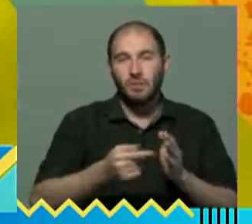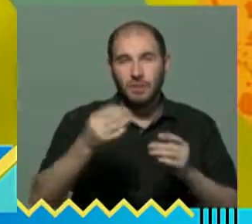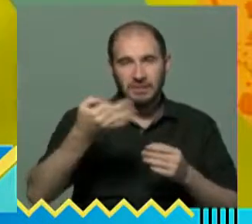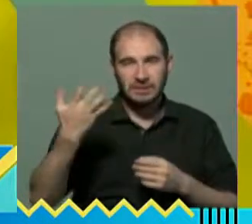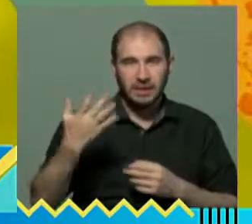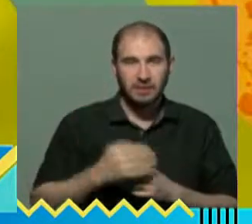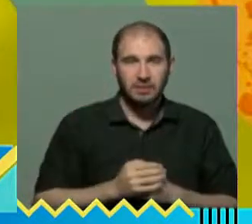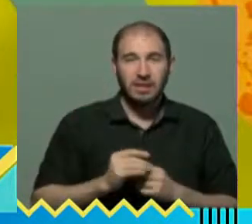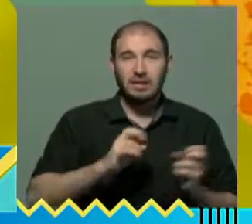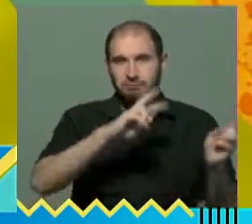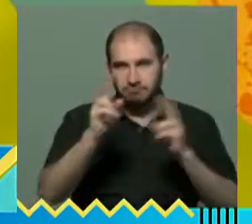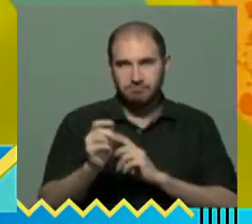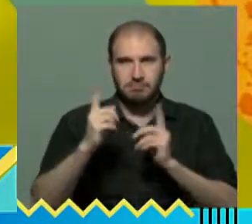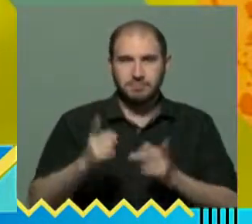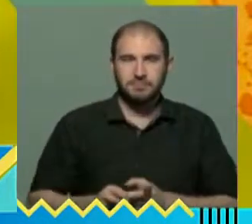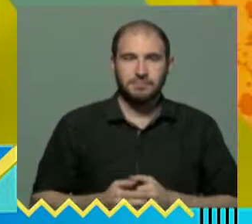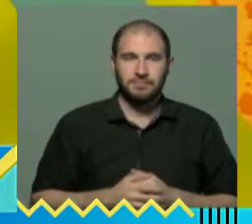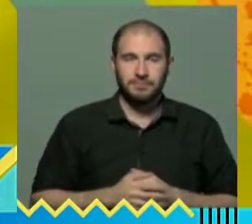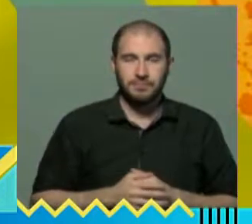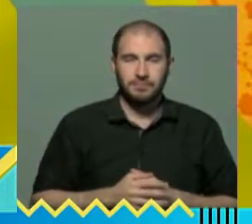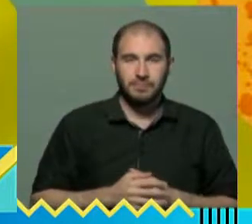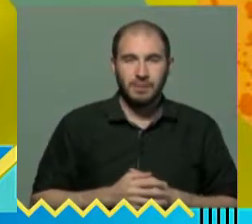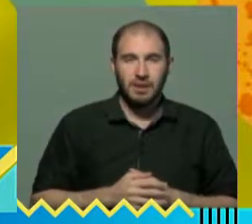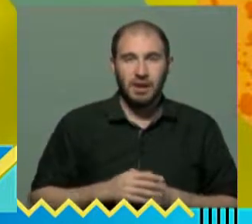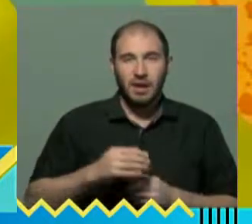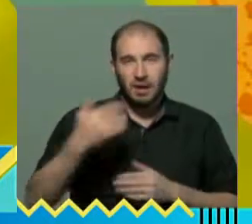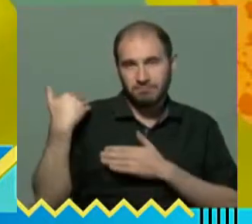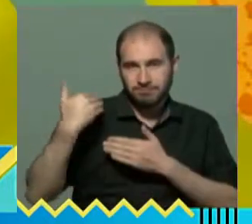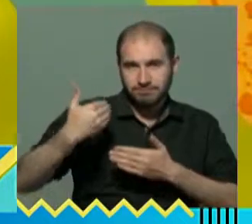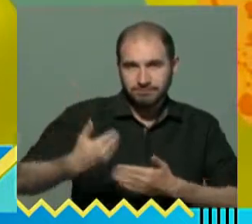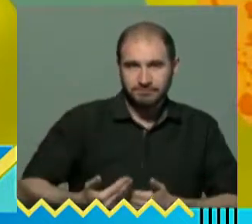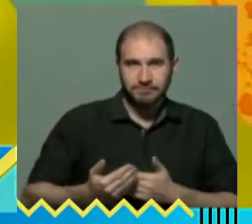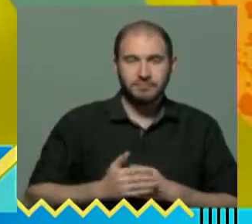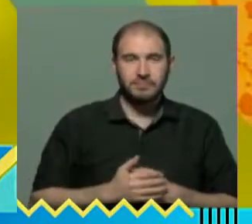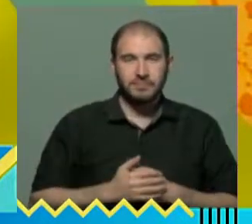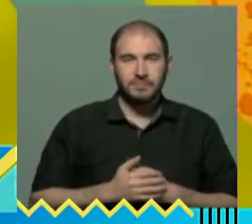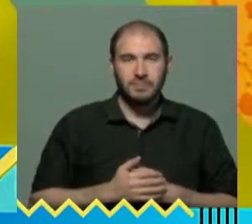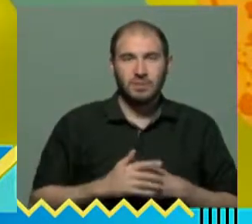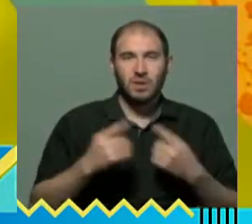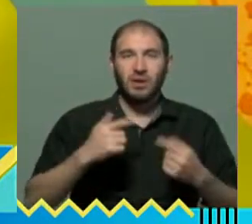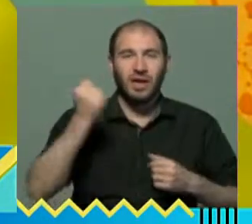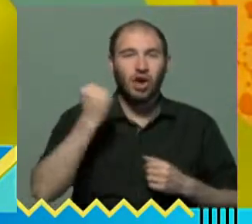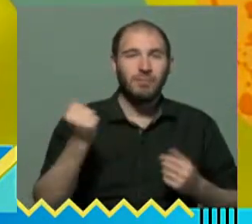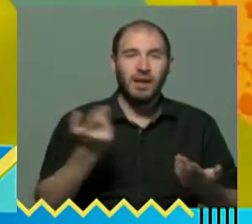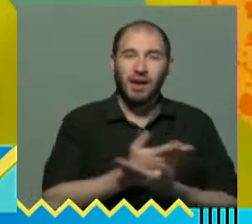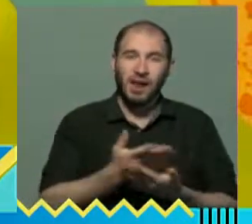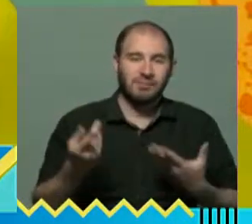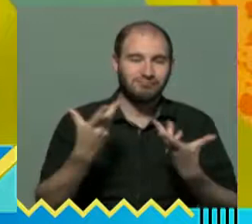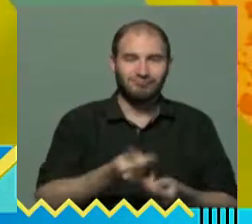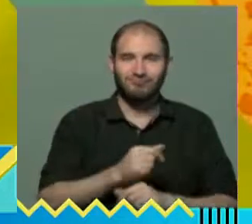particular. Y por otra parte, después, en el último tiempo, obviamente la situación macroeconómica no